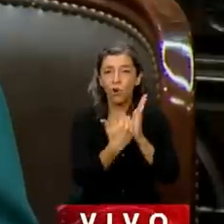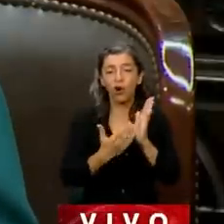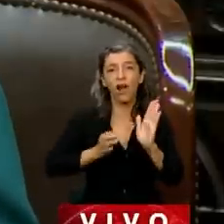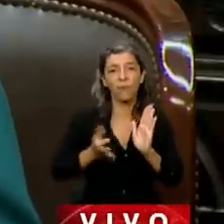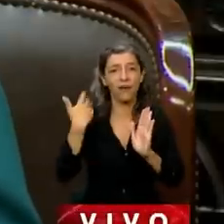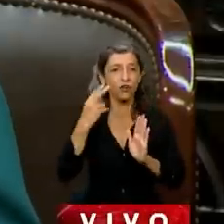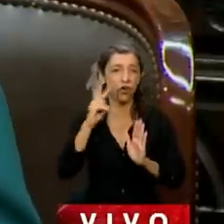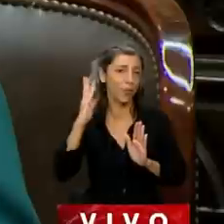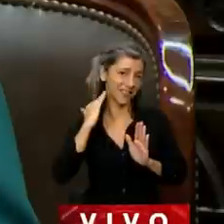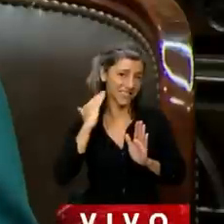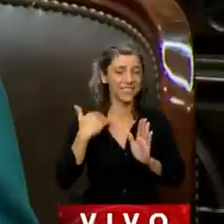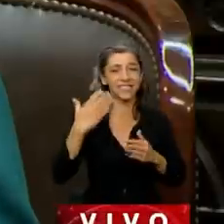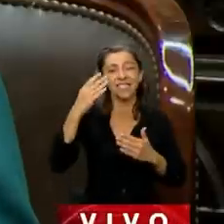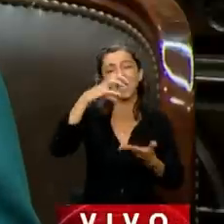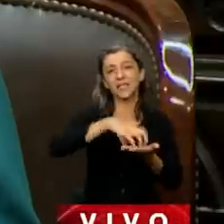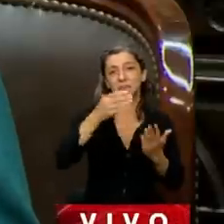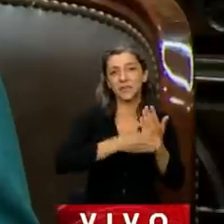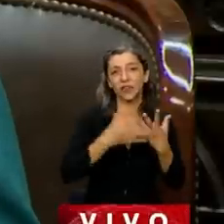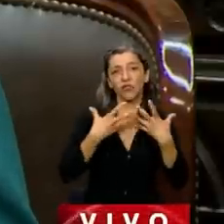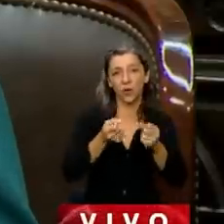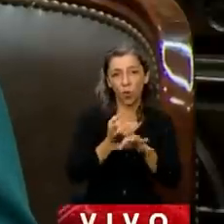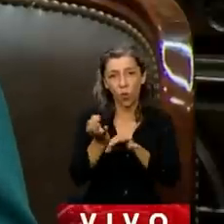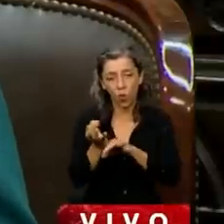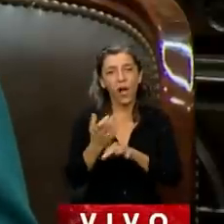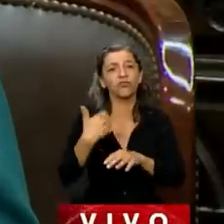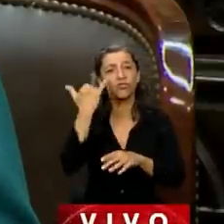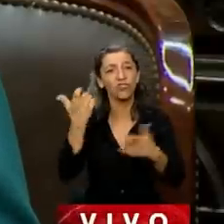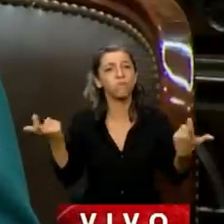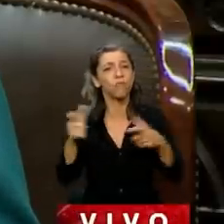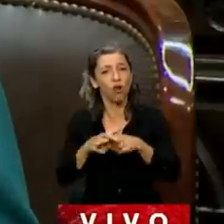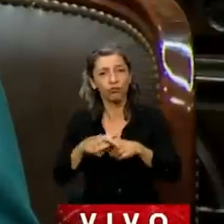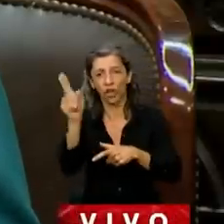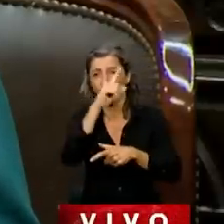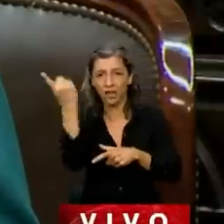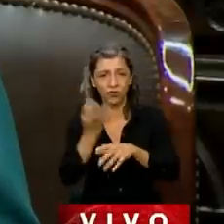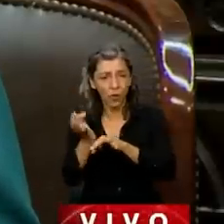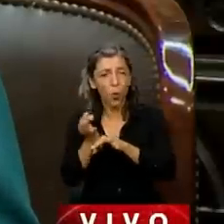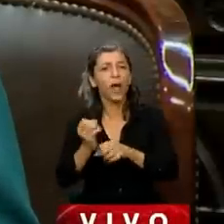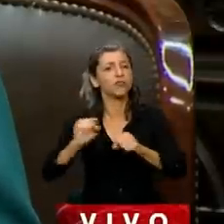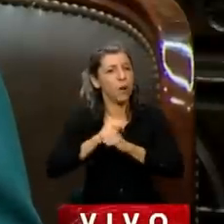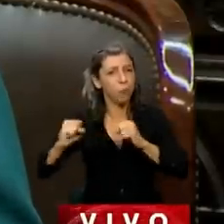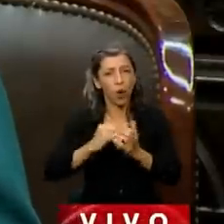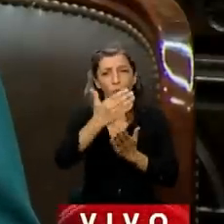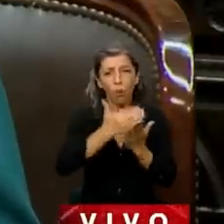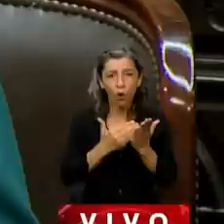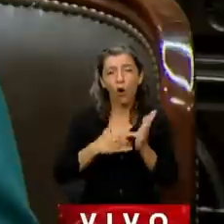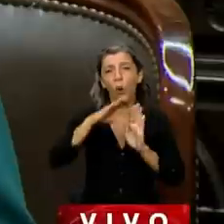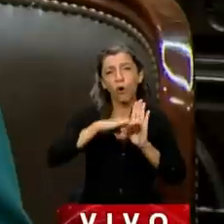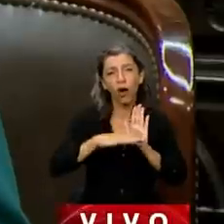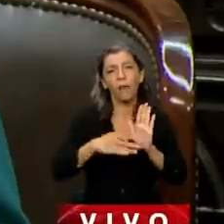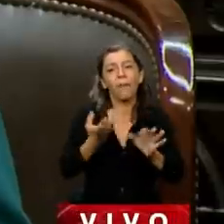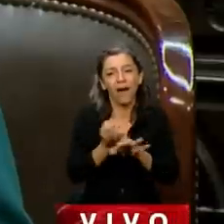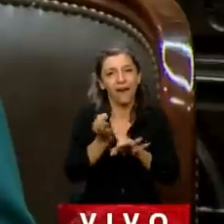el Ministerio de Salud y Educación, aprobado por el Consejo Nacional de Educación, y que